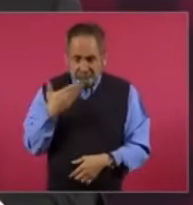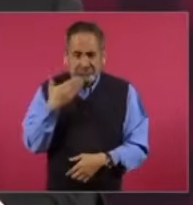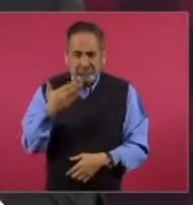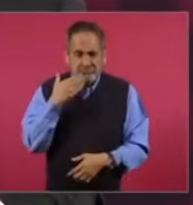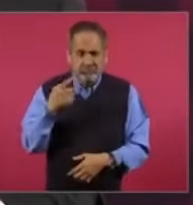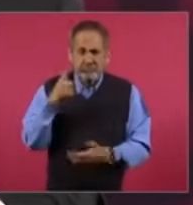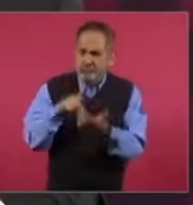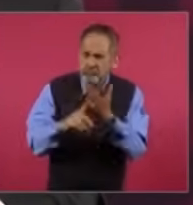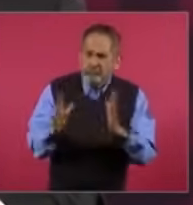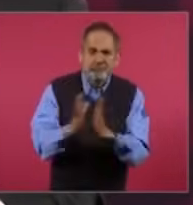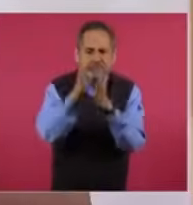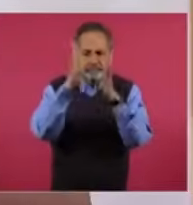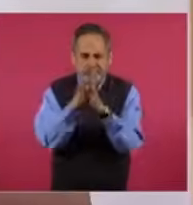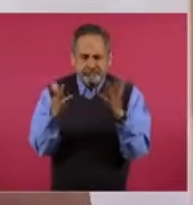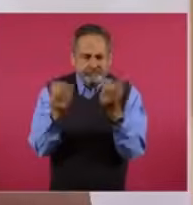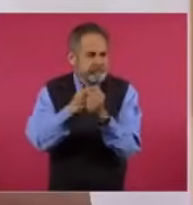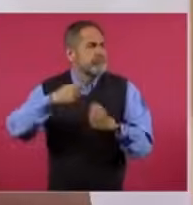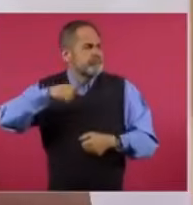su participación.